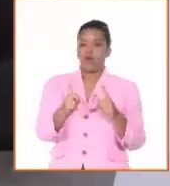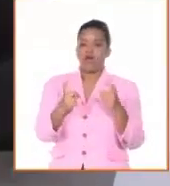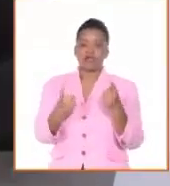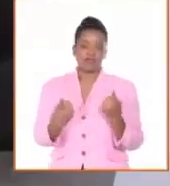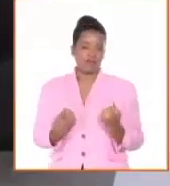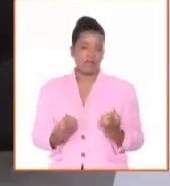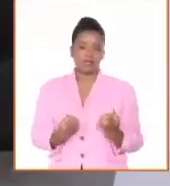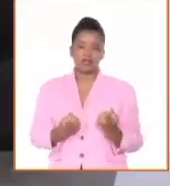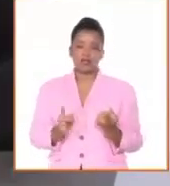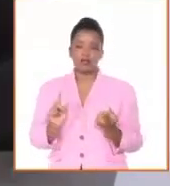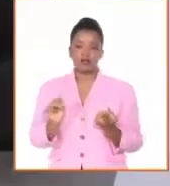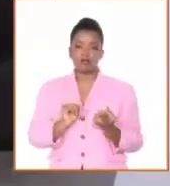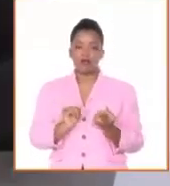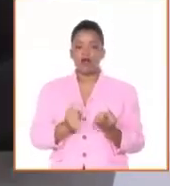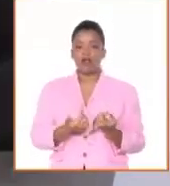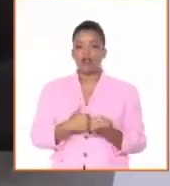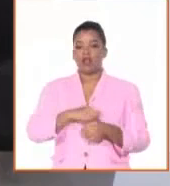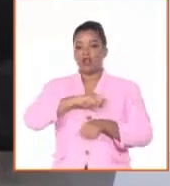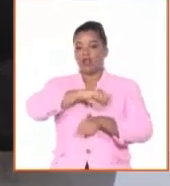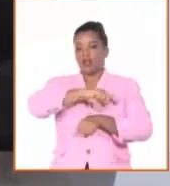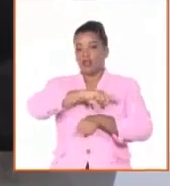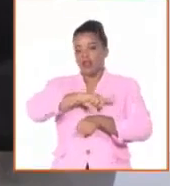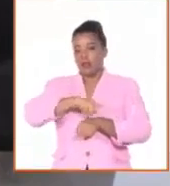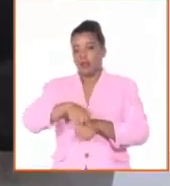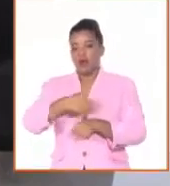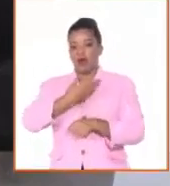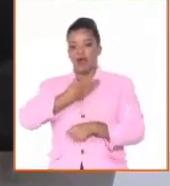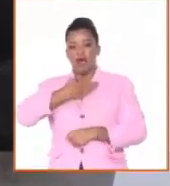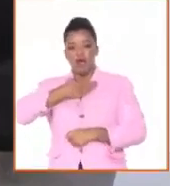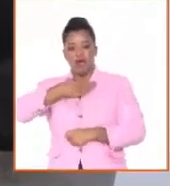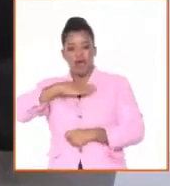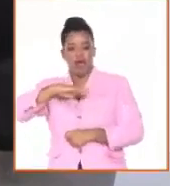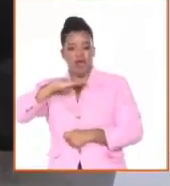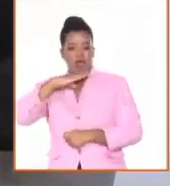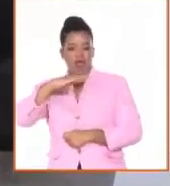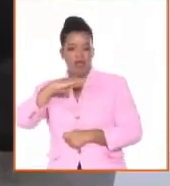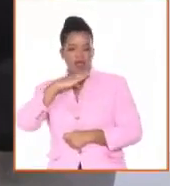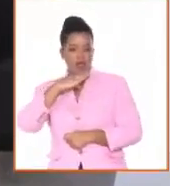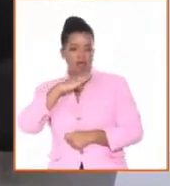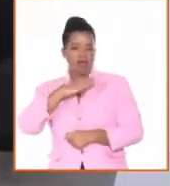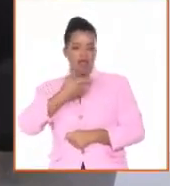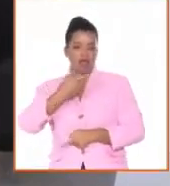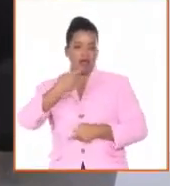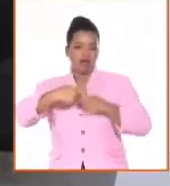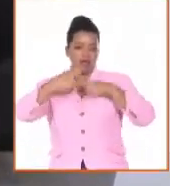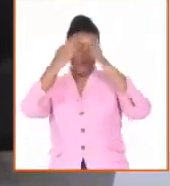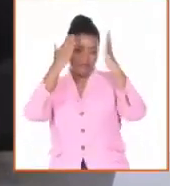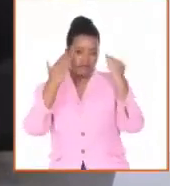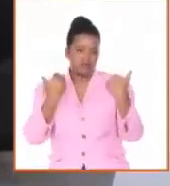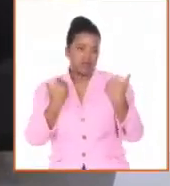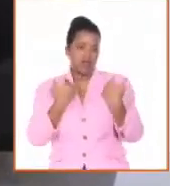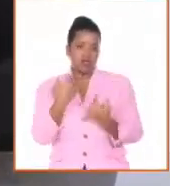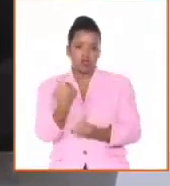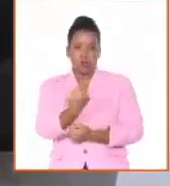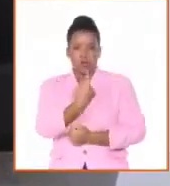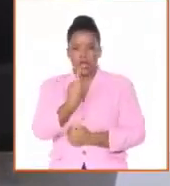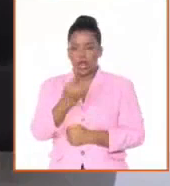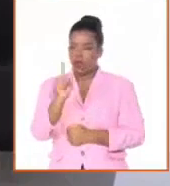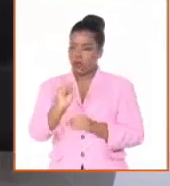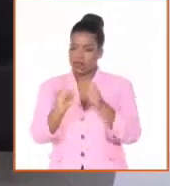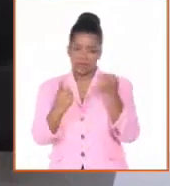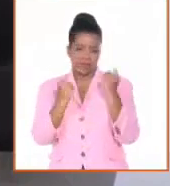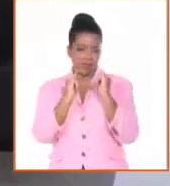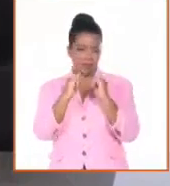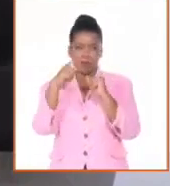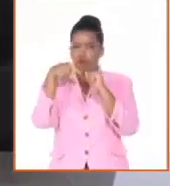el carnet de identidad estado conyugal determinados particulares que